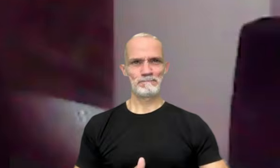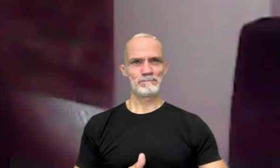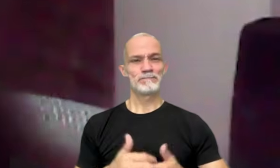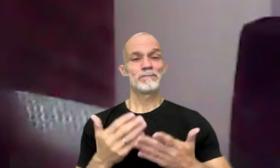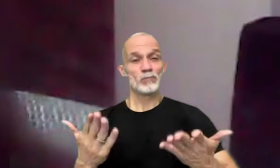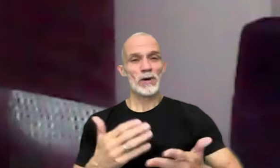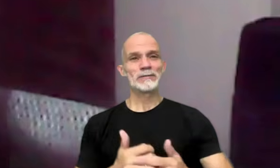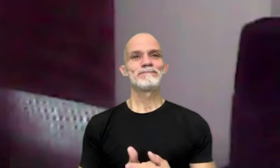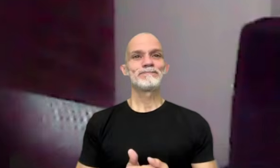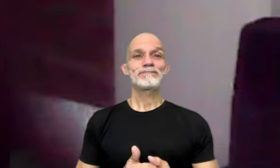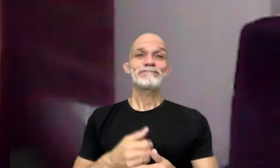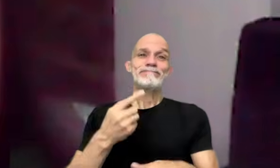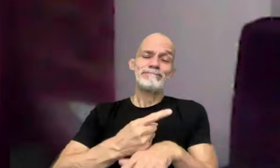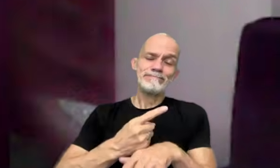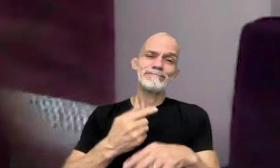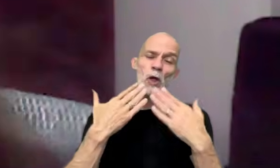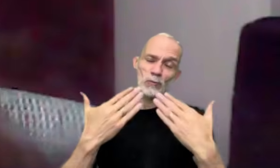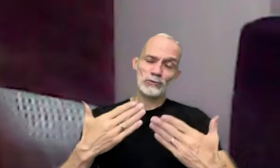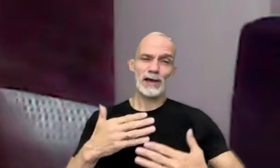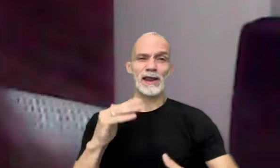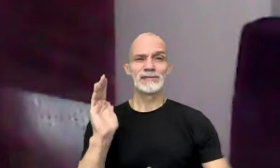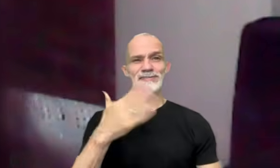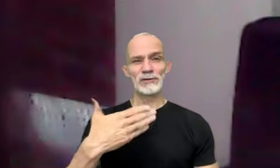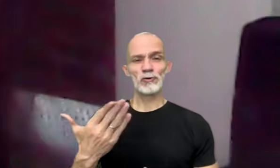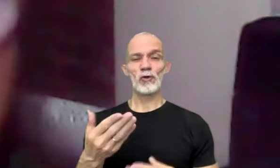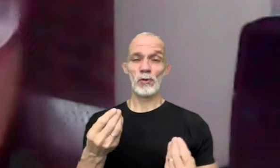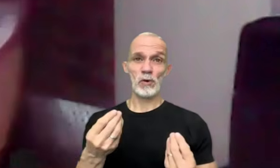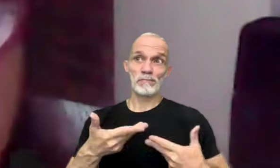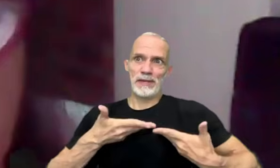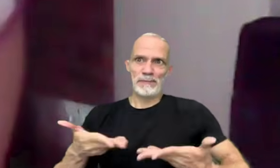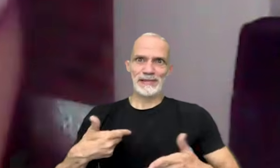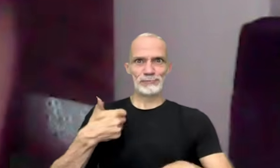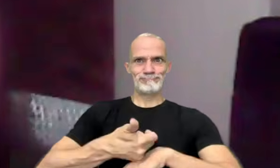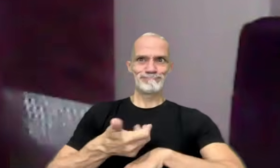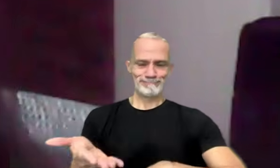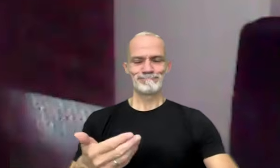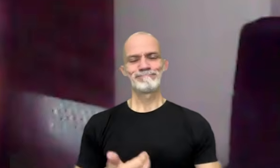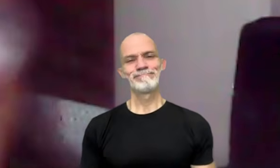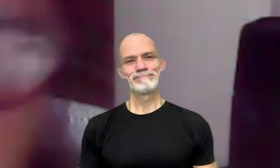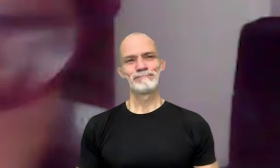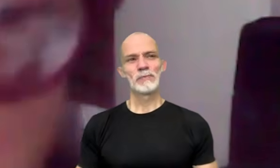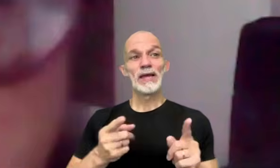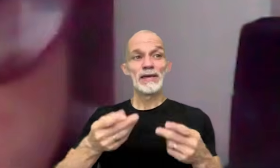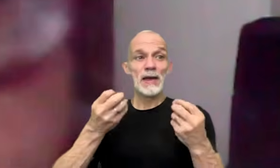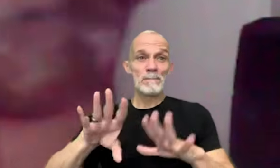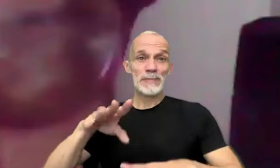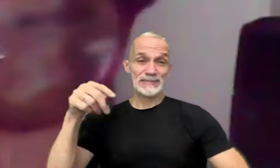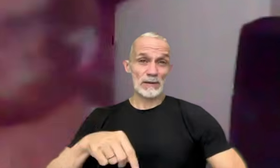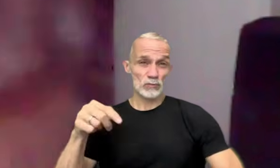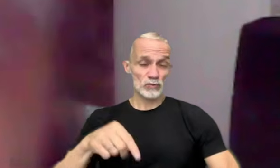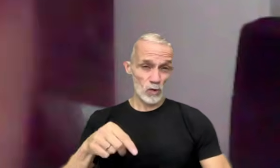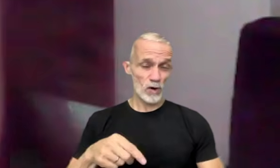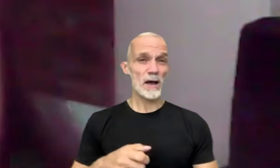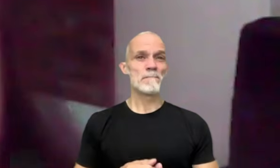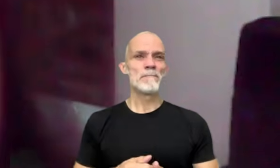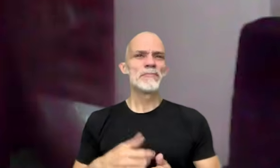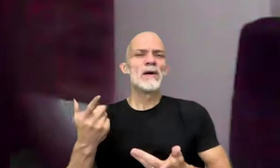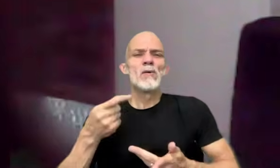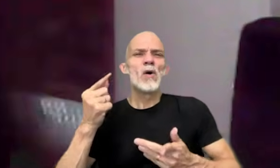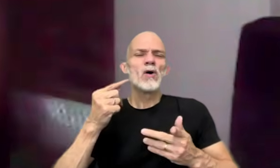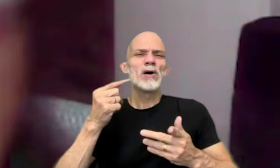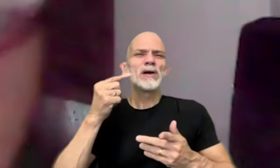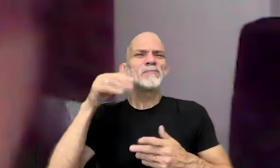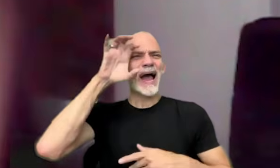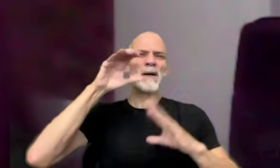Bueno, antes que nada, muchas gracias por la invitación. Y bueno, comenzamos. Voy a